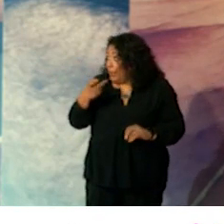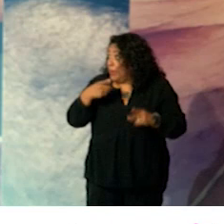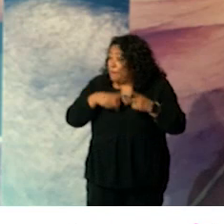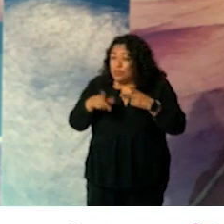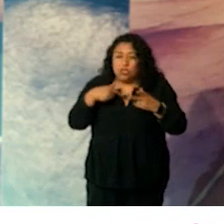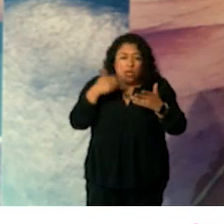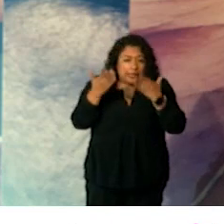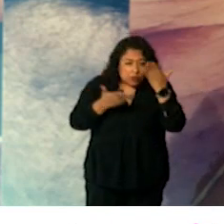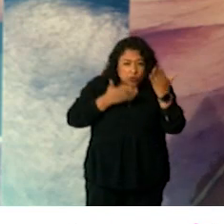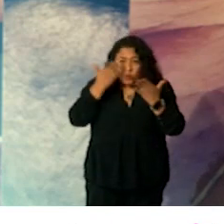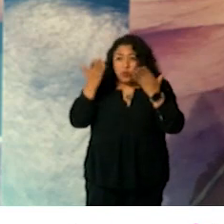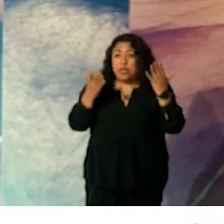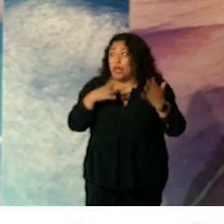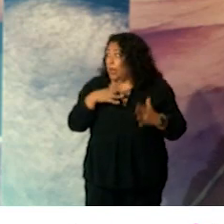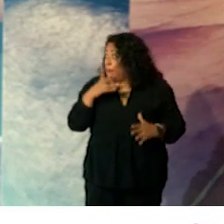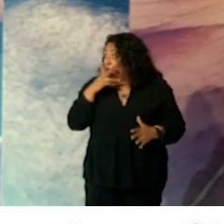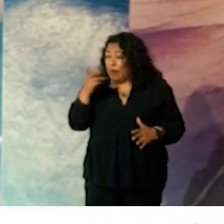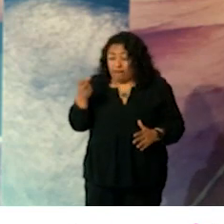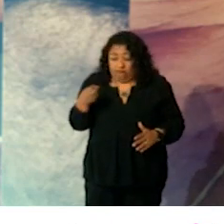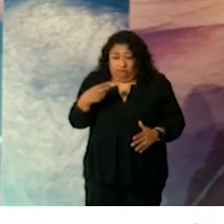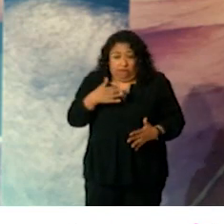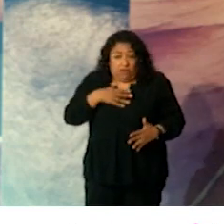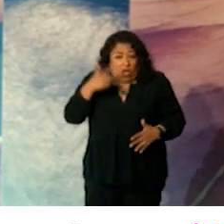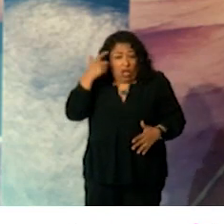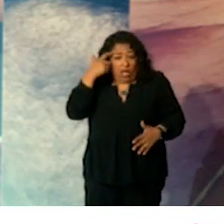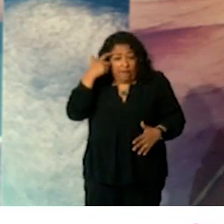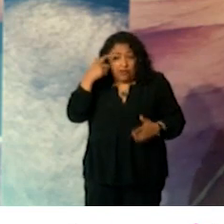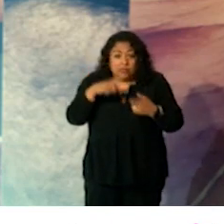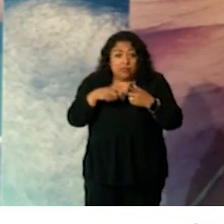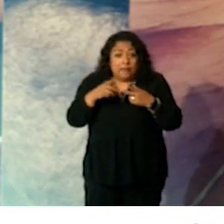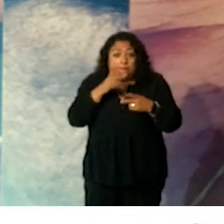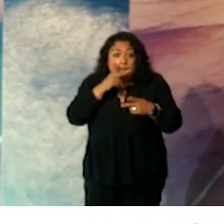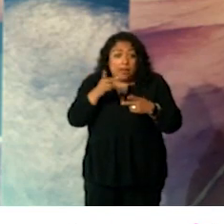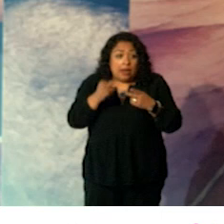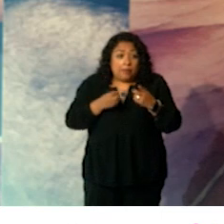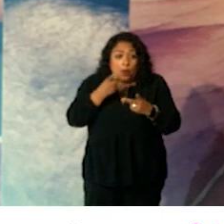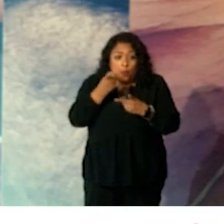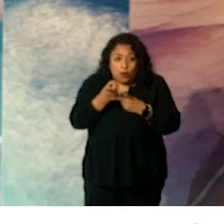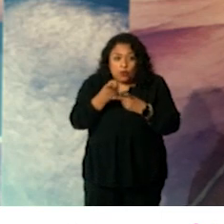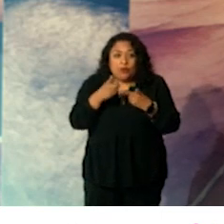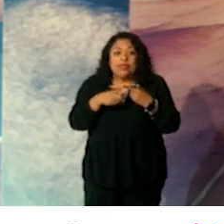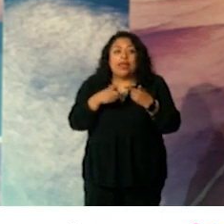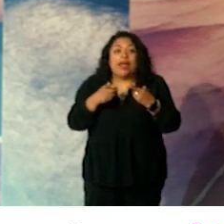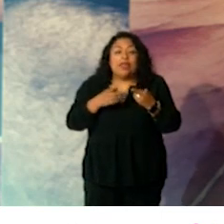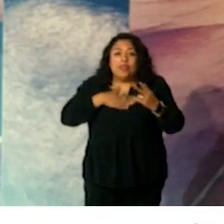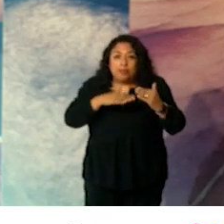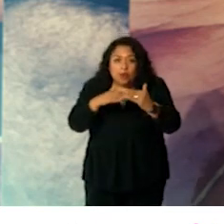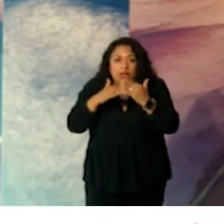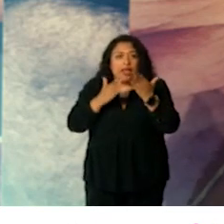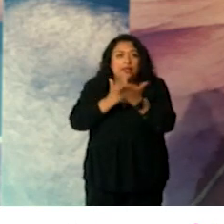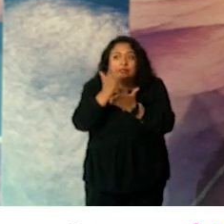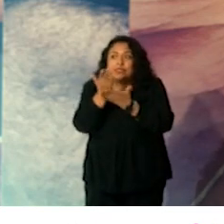empecé a estudiar, la palabra privilegio nunca se escapó de mi cabeza, la palabra oportunidad, democracia, acceso a la información, acceso